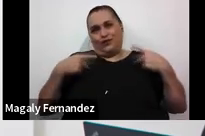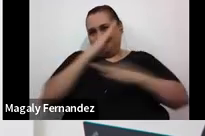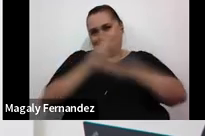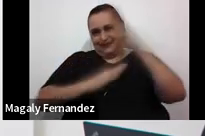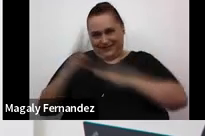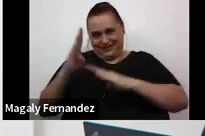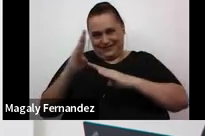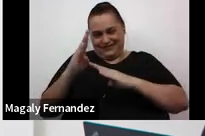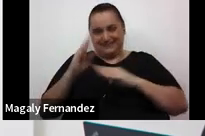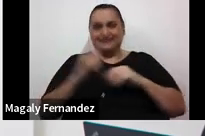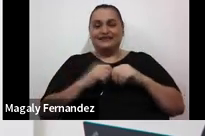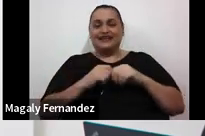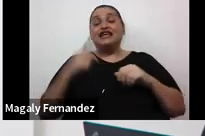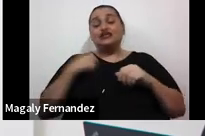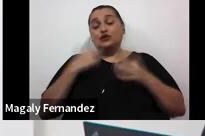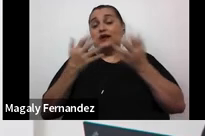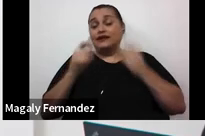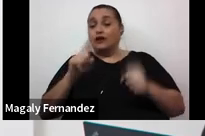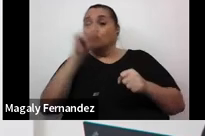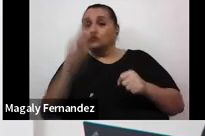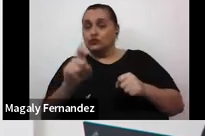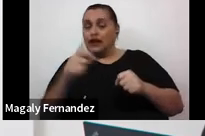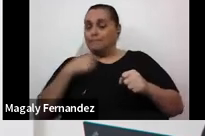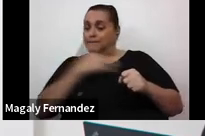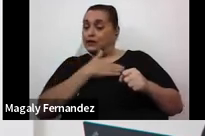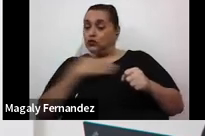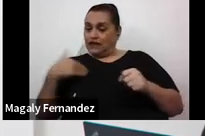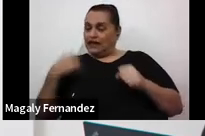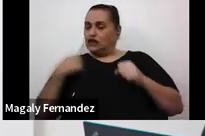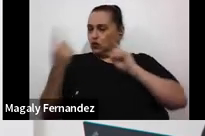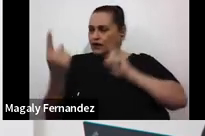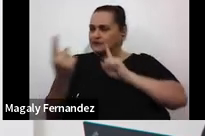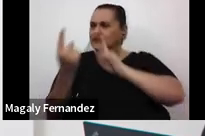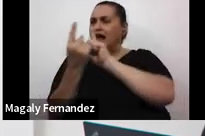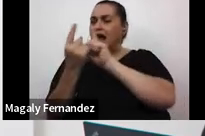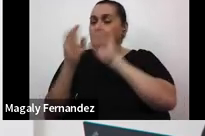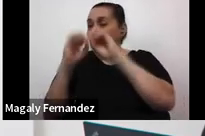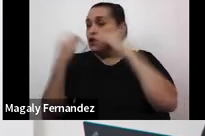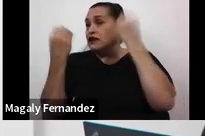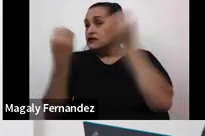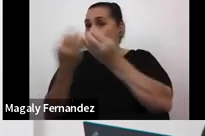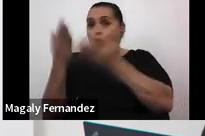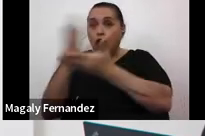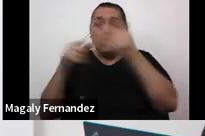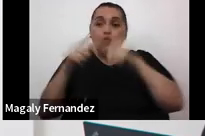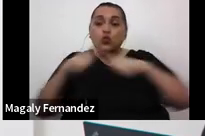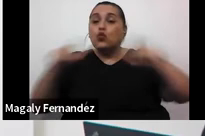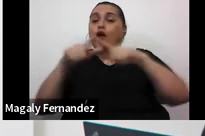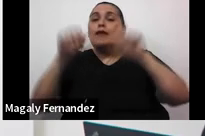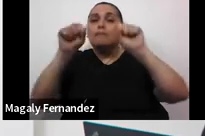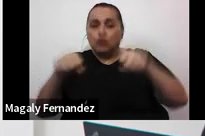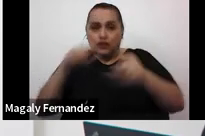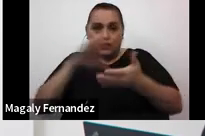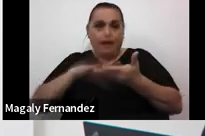y me quería hacer una consulta porque me gustaría como acercarme alguna organización o algún lugar para poder aprender y